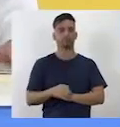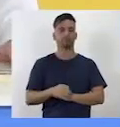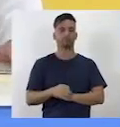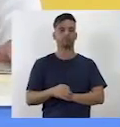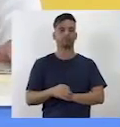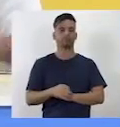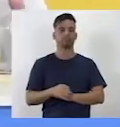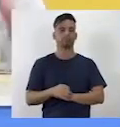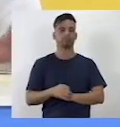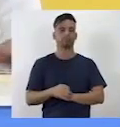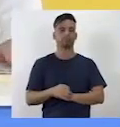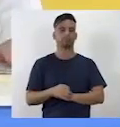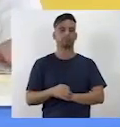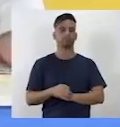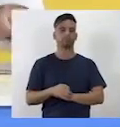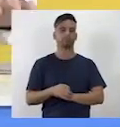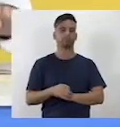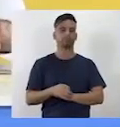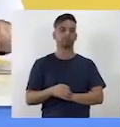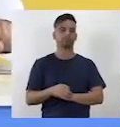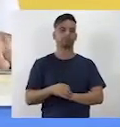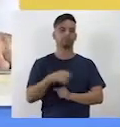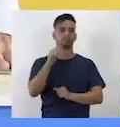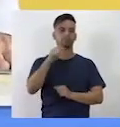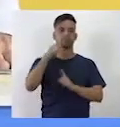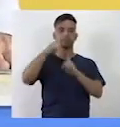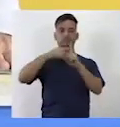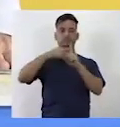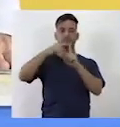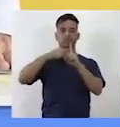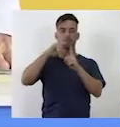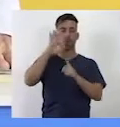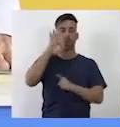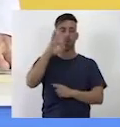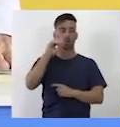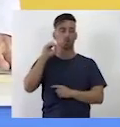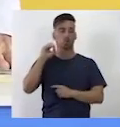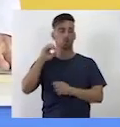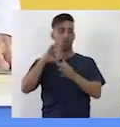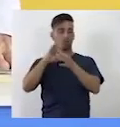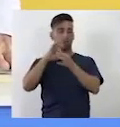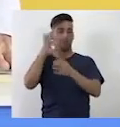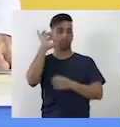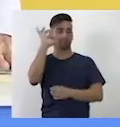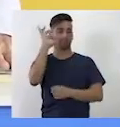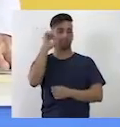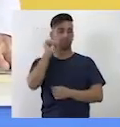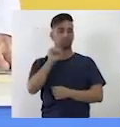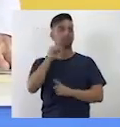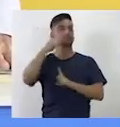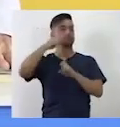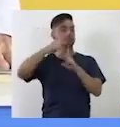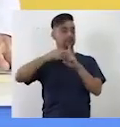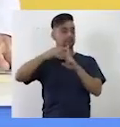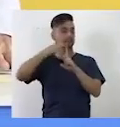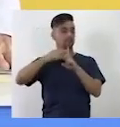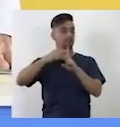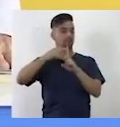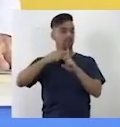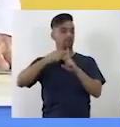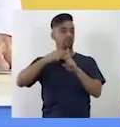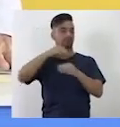y que es un mineral ese contracción los someten a 800 grados celsio y esa temperatura está